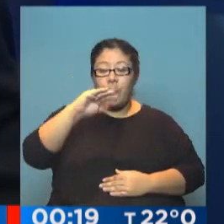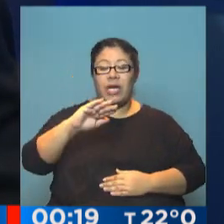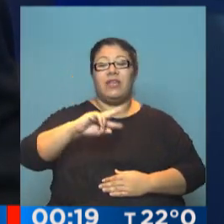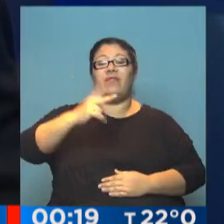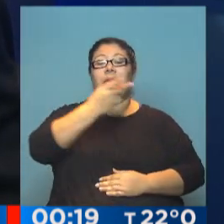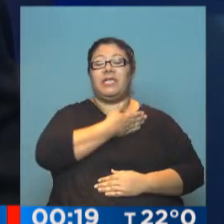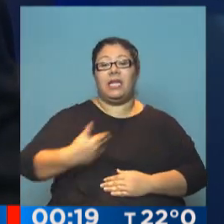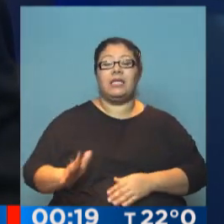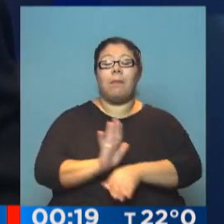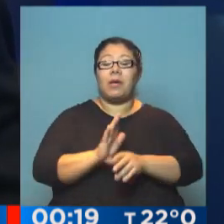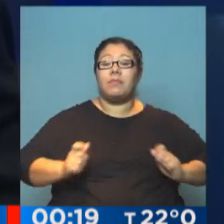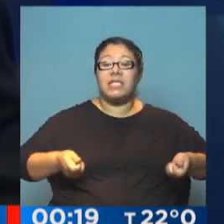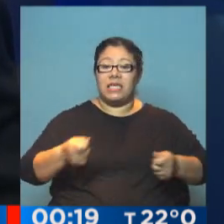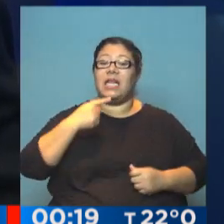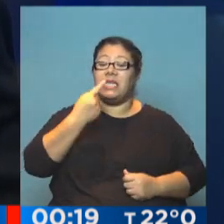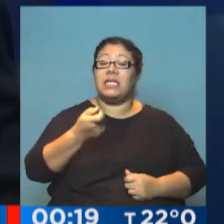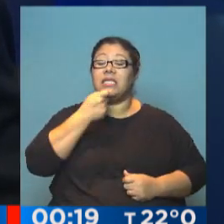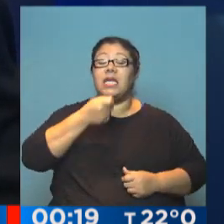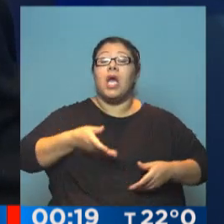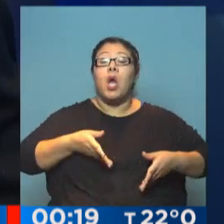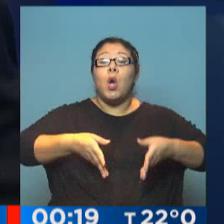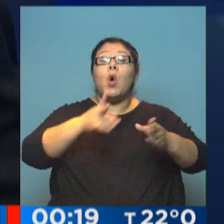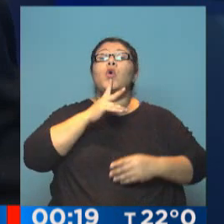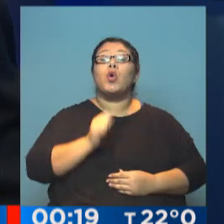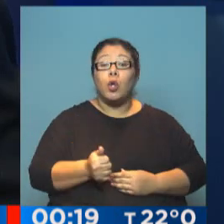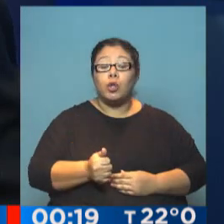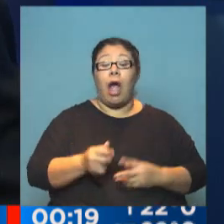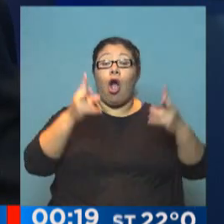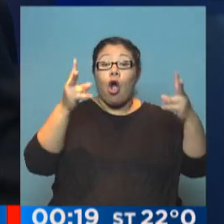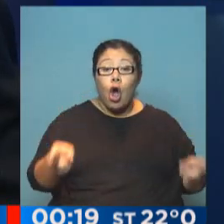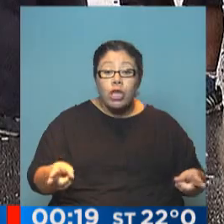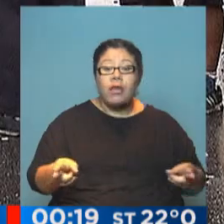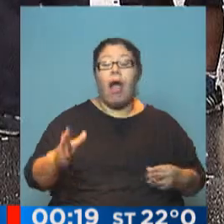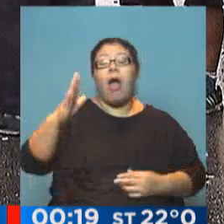anunció que de volver a cortarse otra ruta, el gobierno va a actuar de la misma manera.